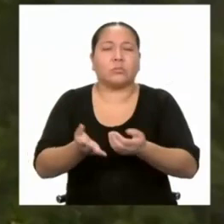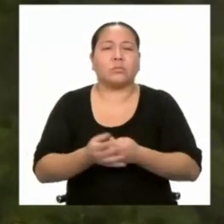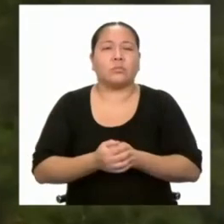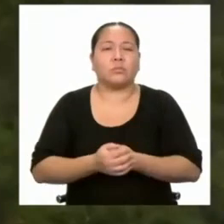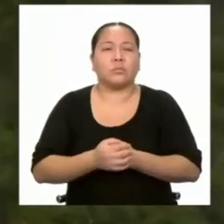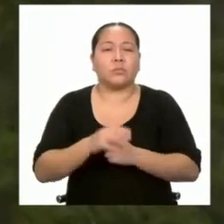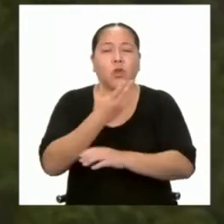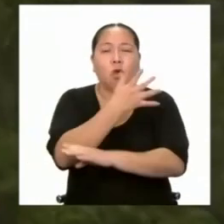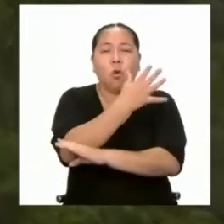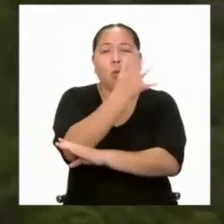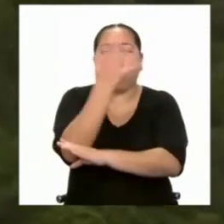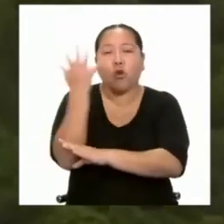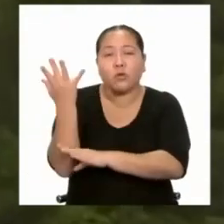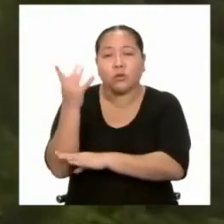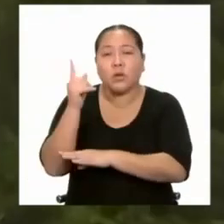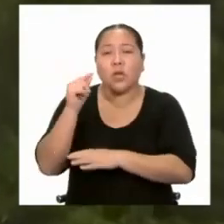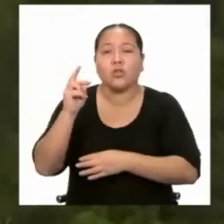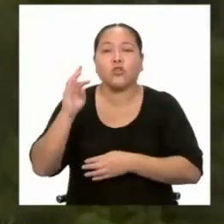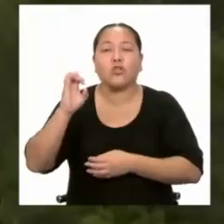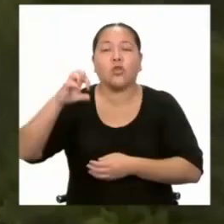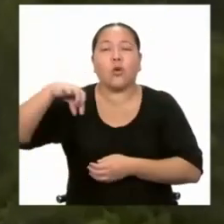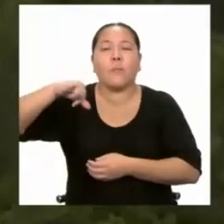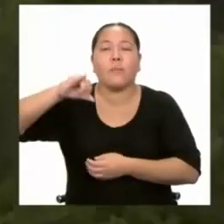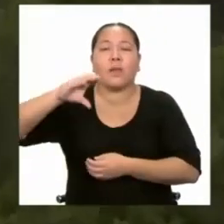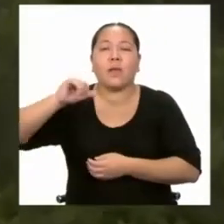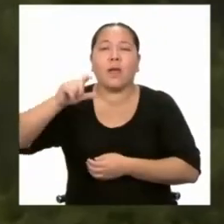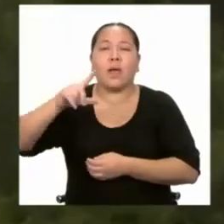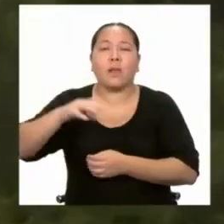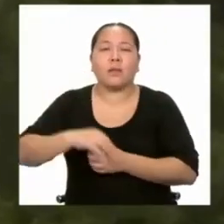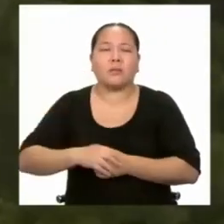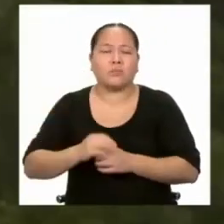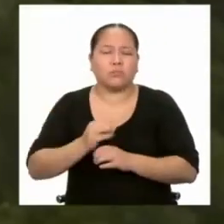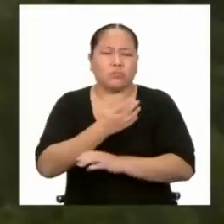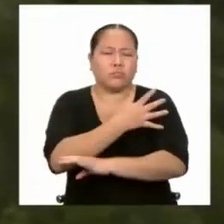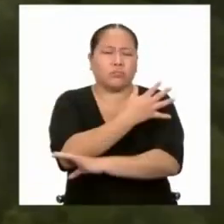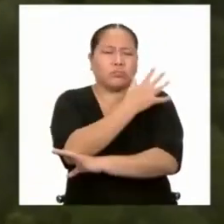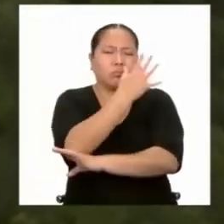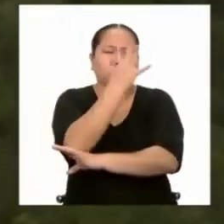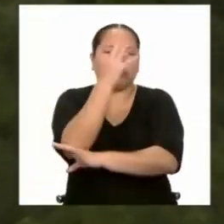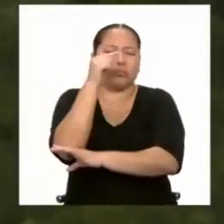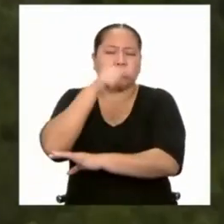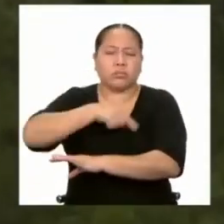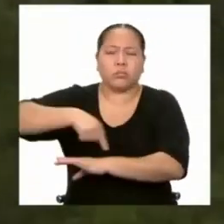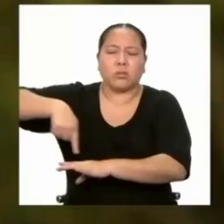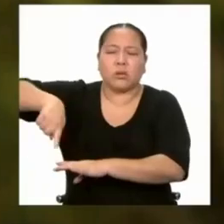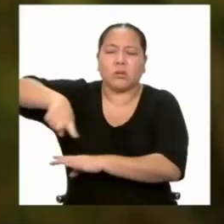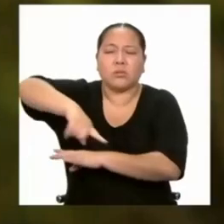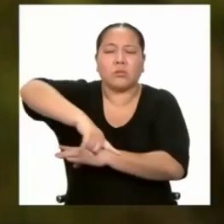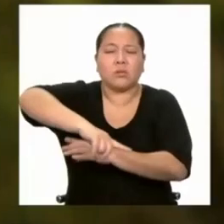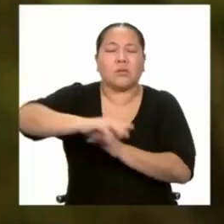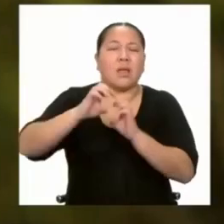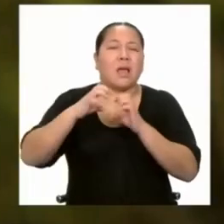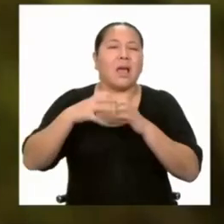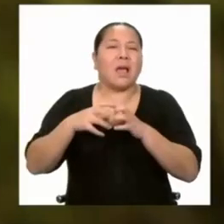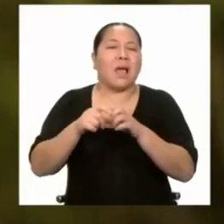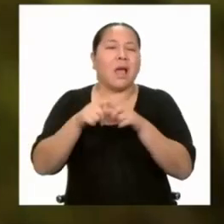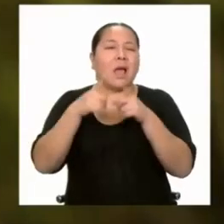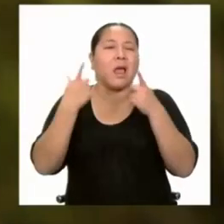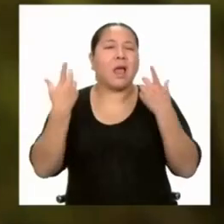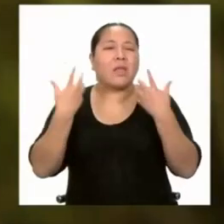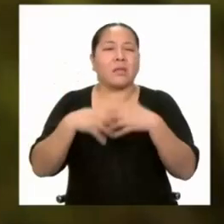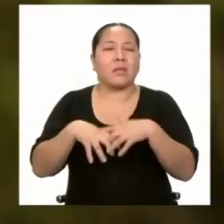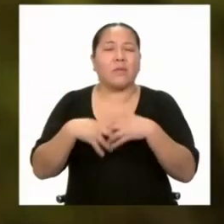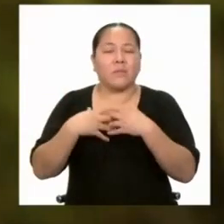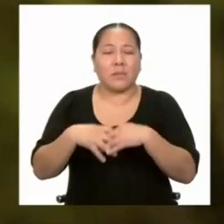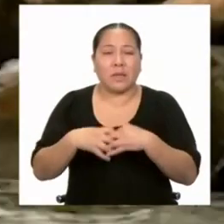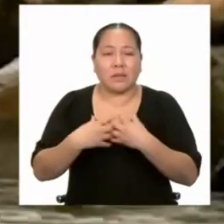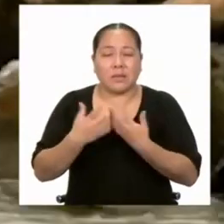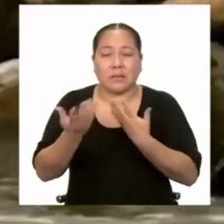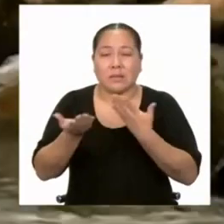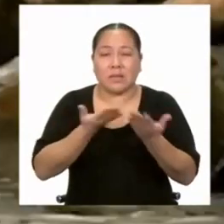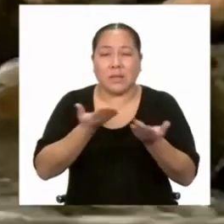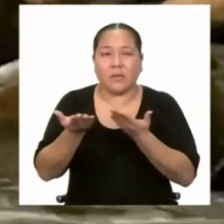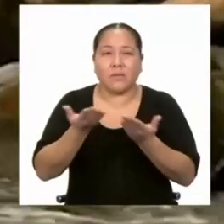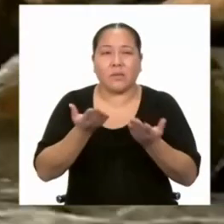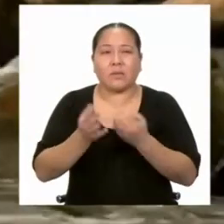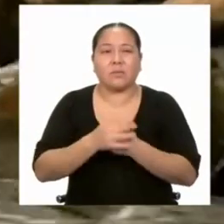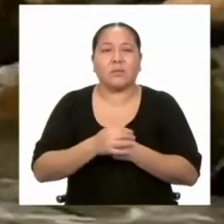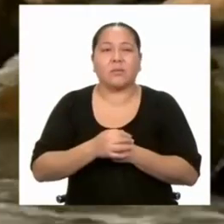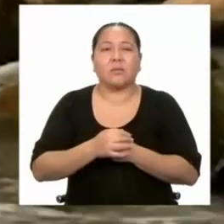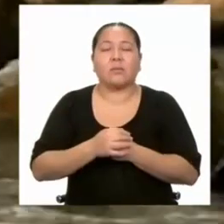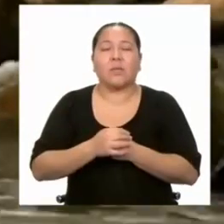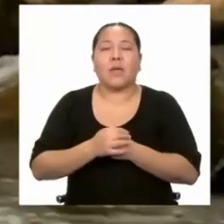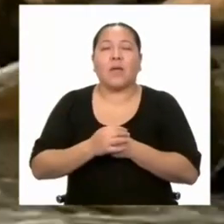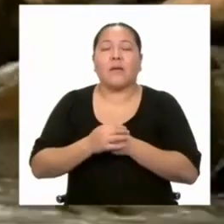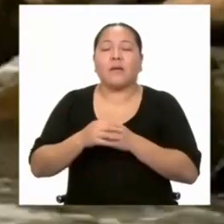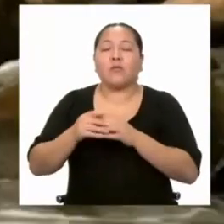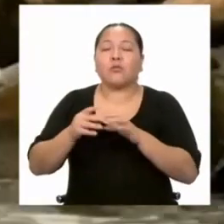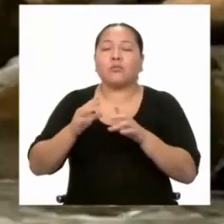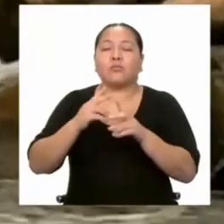Los bosques tropicales son como gigantes empresas de servicios públicos. Filtran el aire, purifican